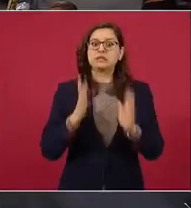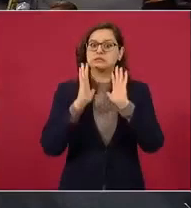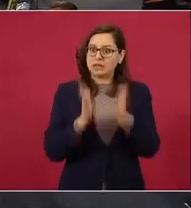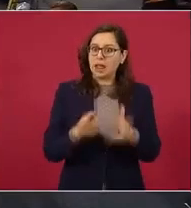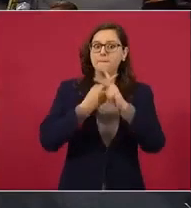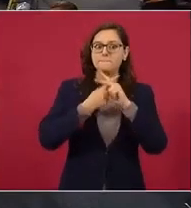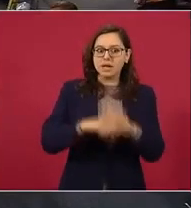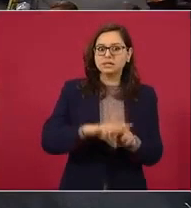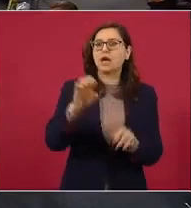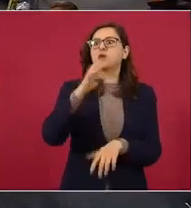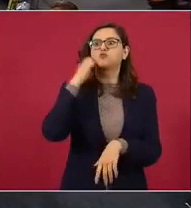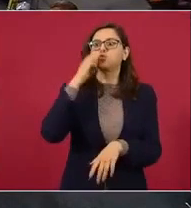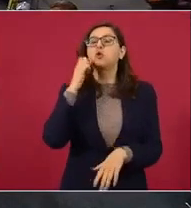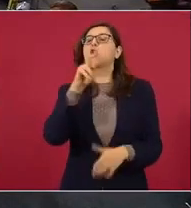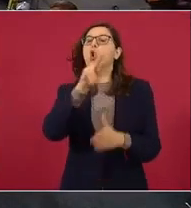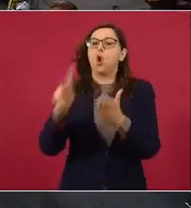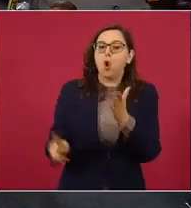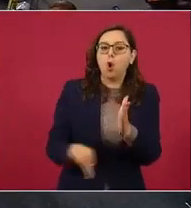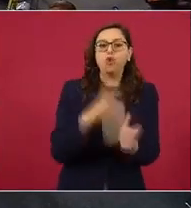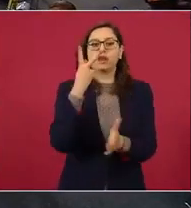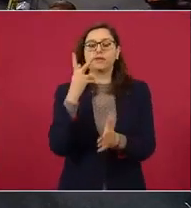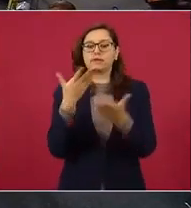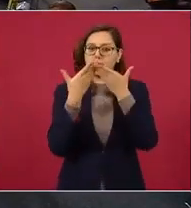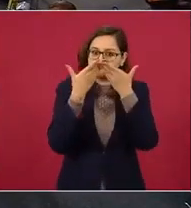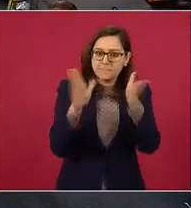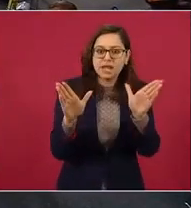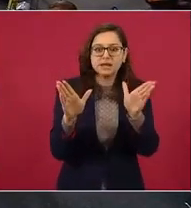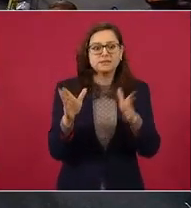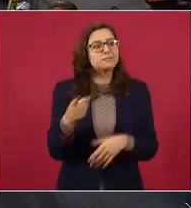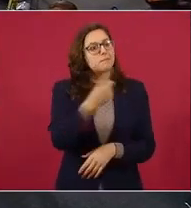dando las clases presenciales, la mayoría